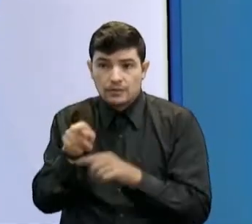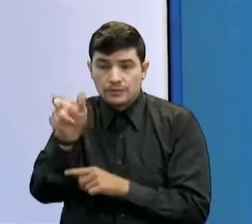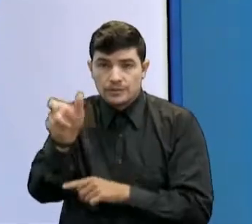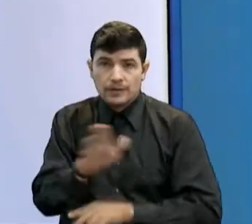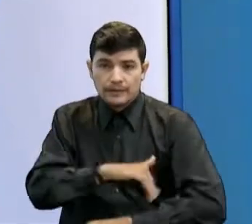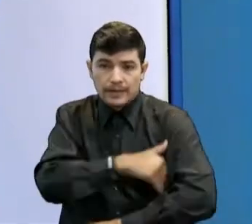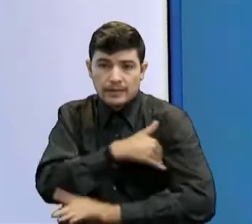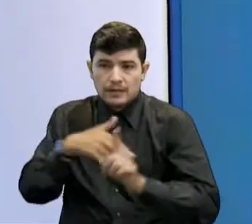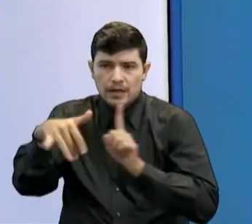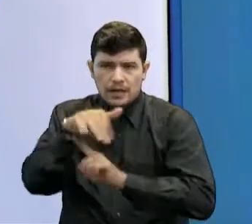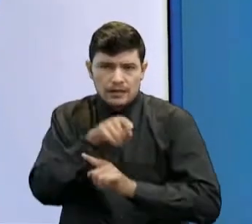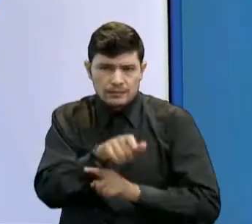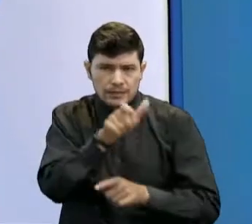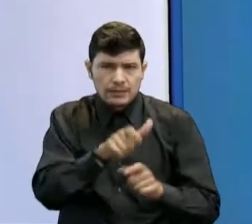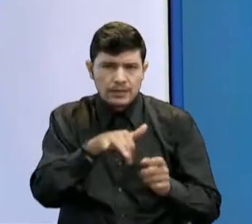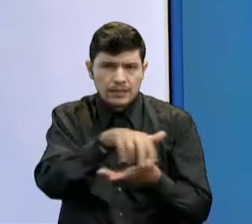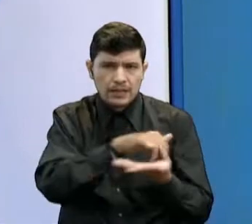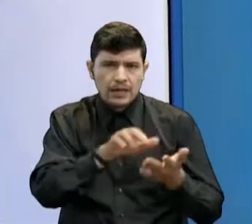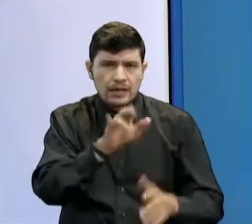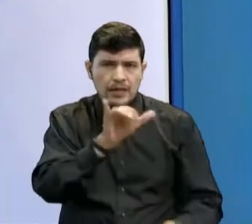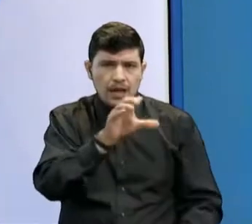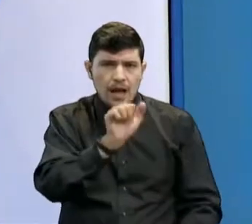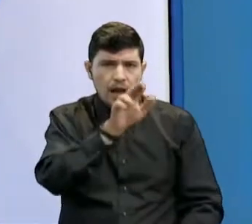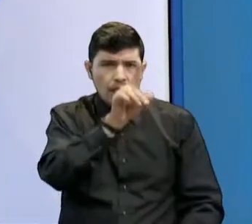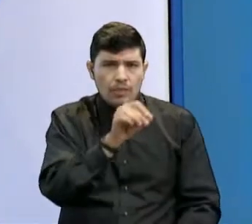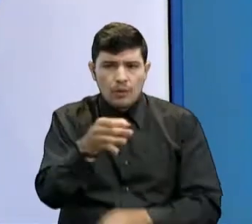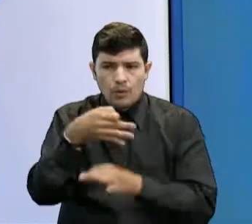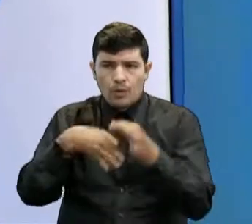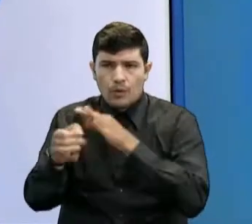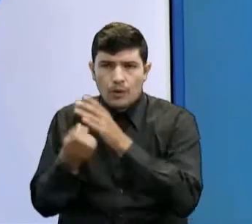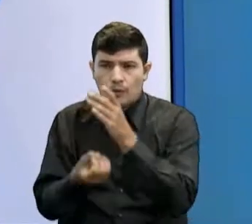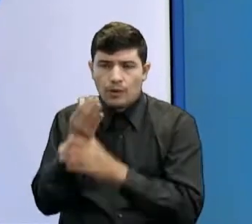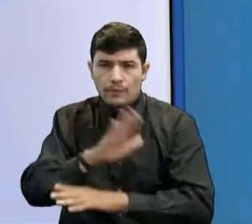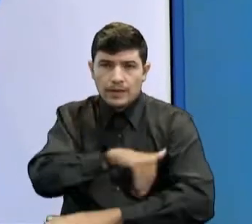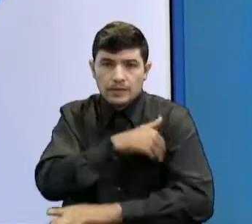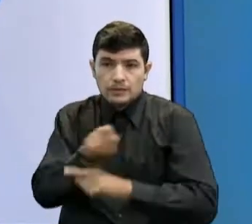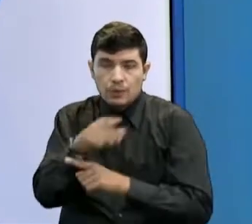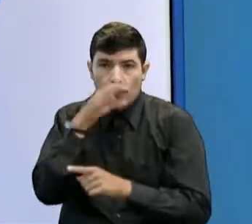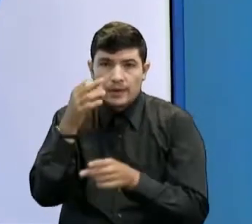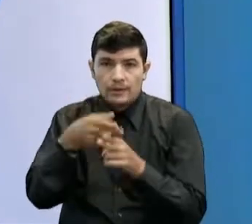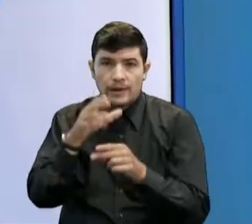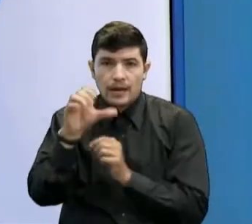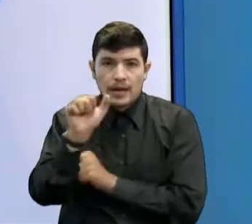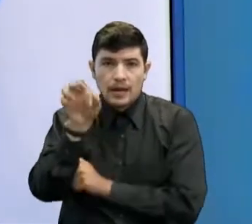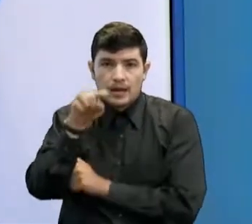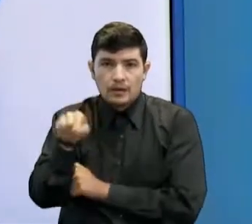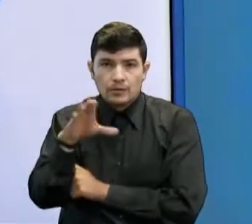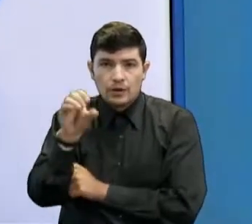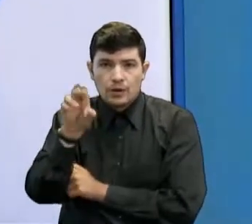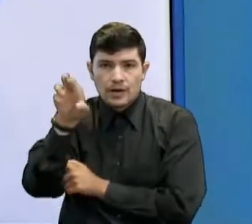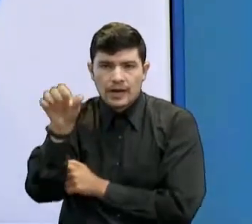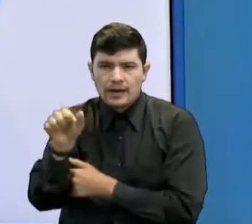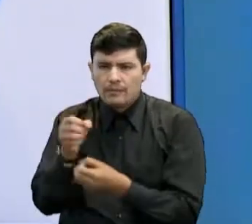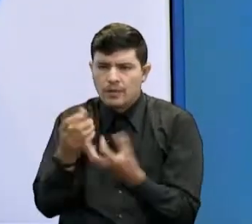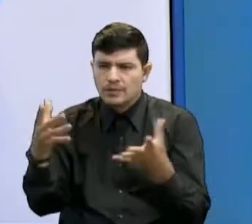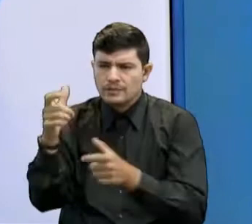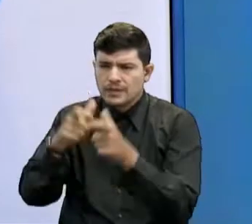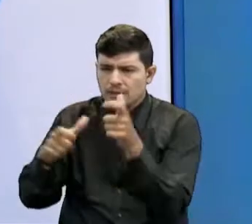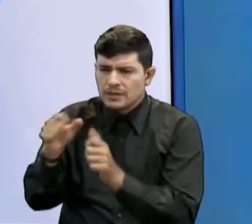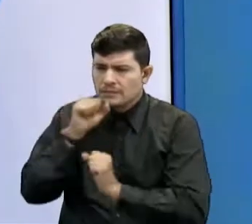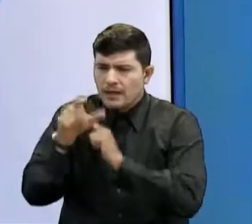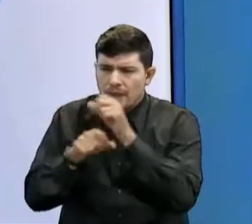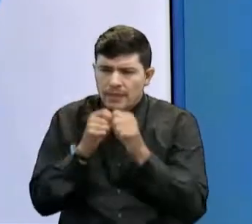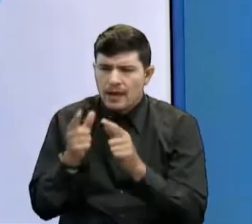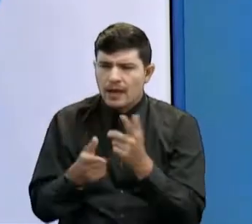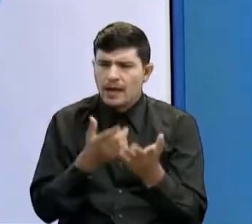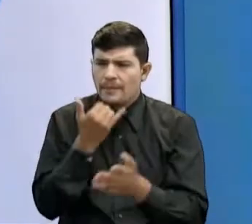Medio Ambiente, el santandereano Ricardo Lozano, y el nombramiento del nuevo ministro, el señor Carlos Correa. Hay muchas preguntas frente a esta decisión, y es cuáles